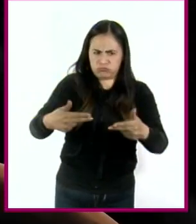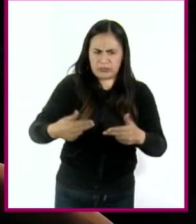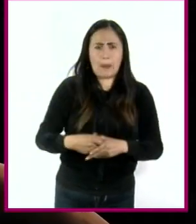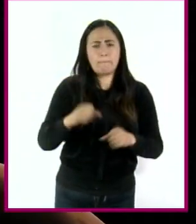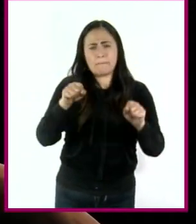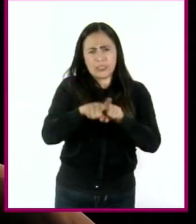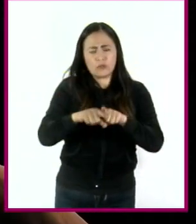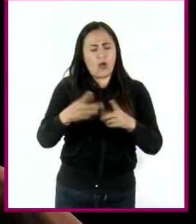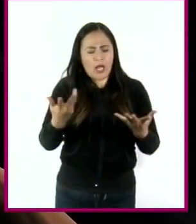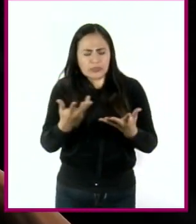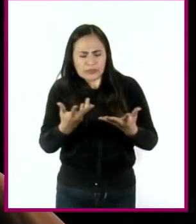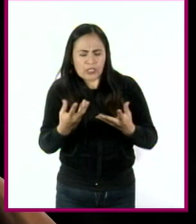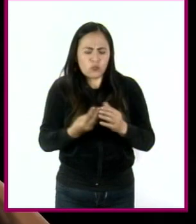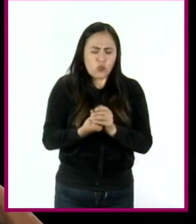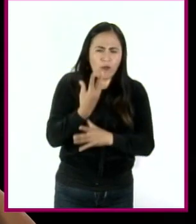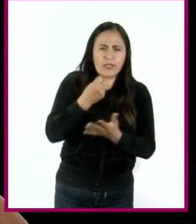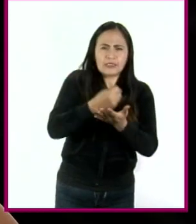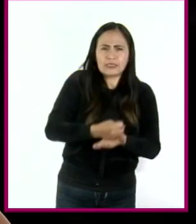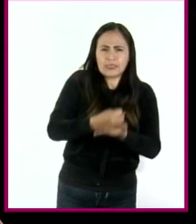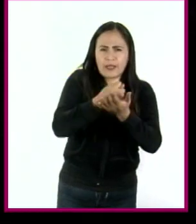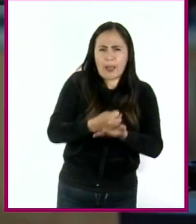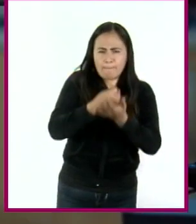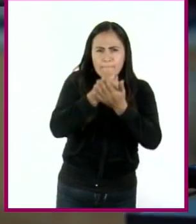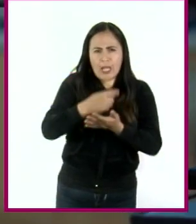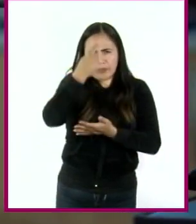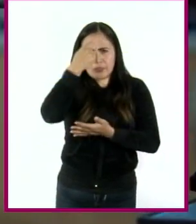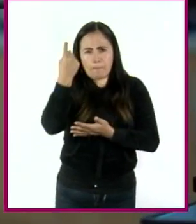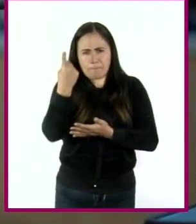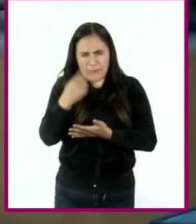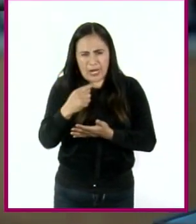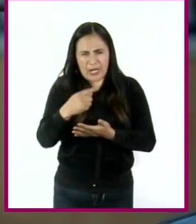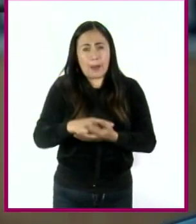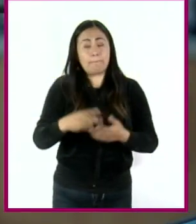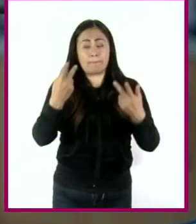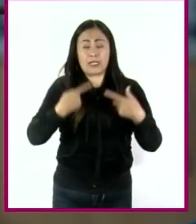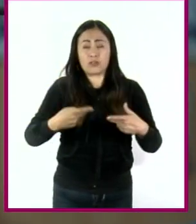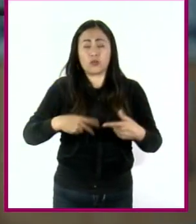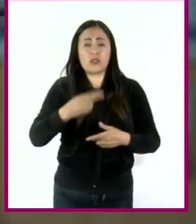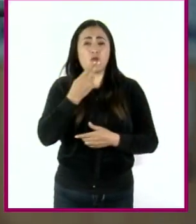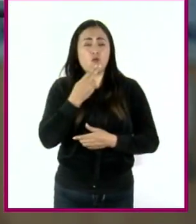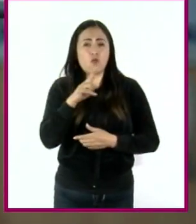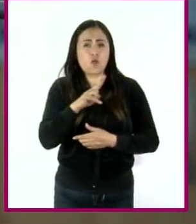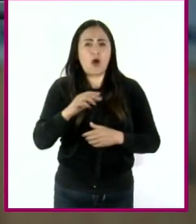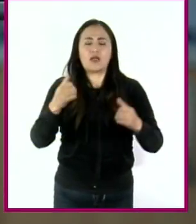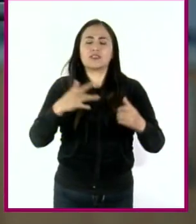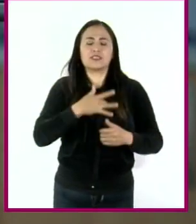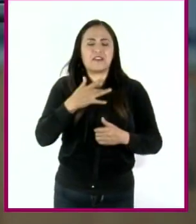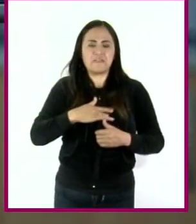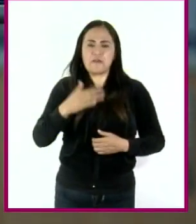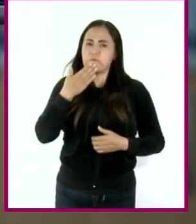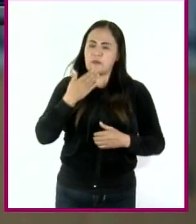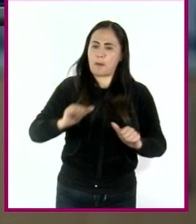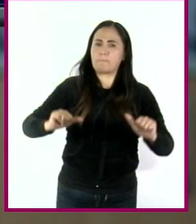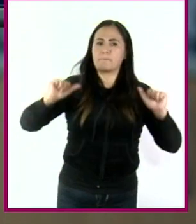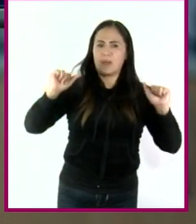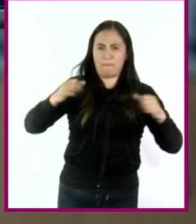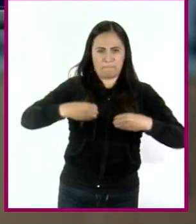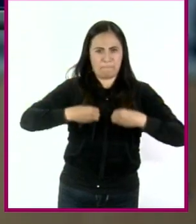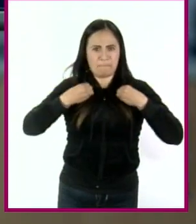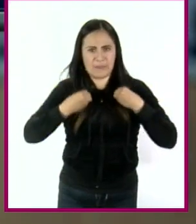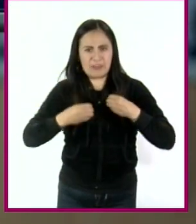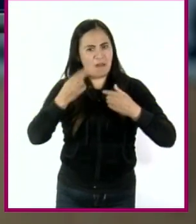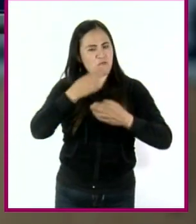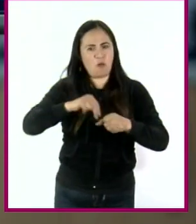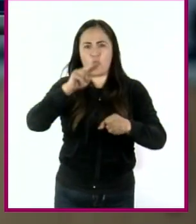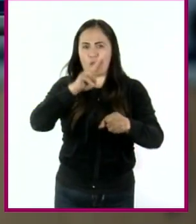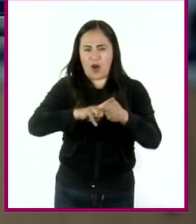con la tecnología de punta que permitan a su usuario sentirse más cómodo y funcional. Asimismo,